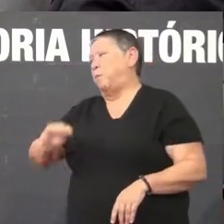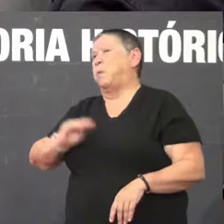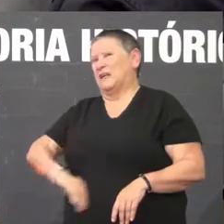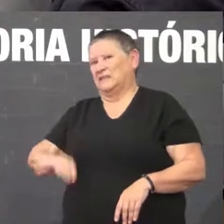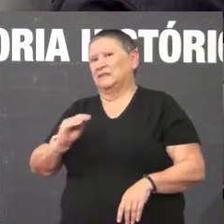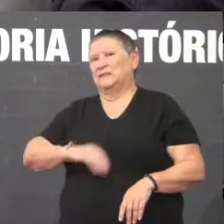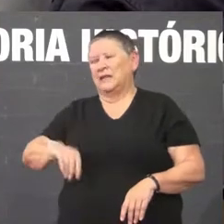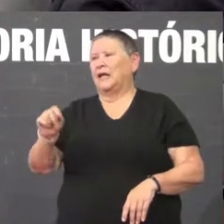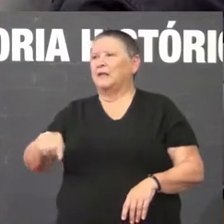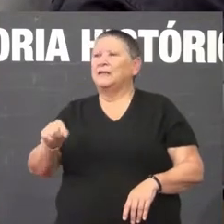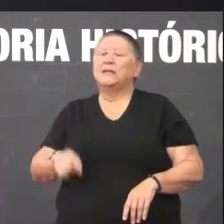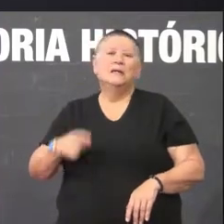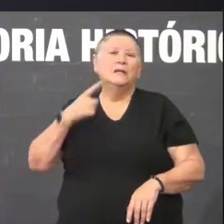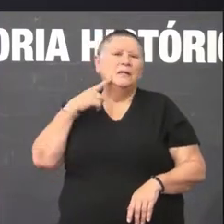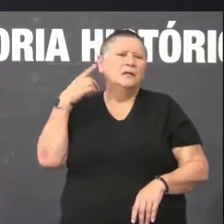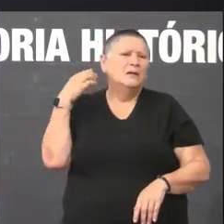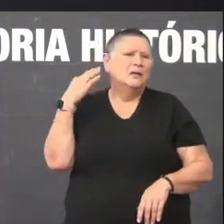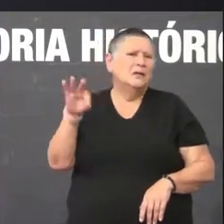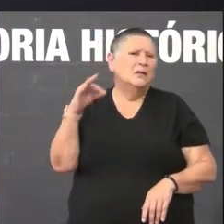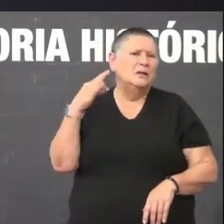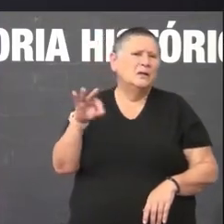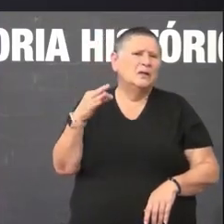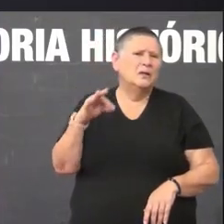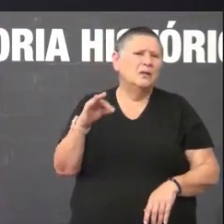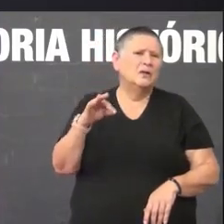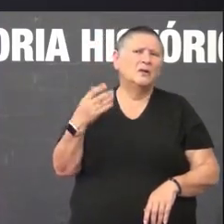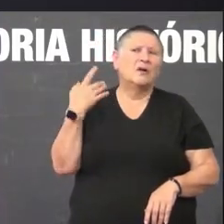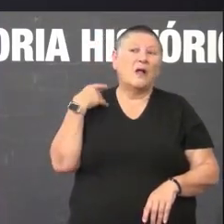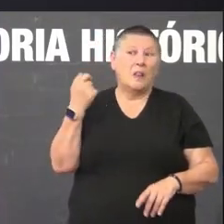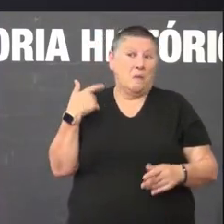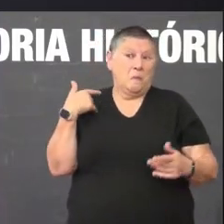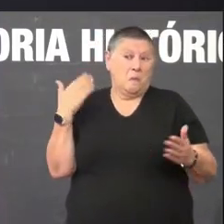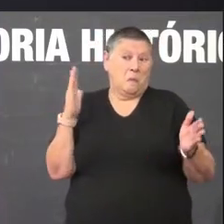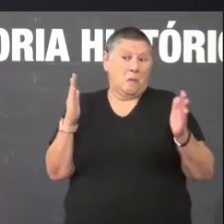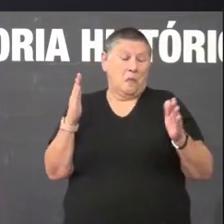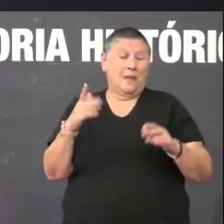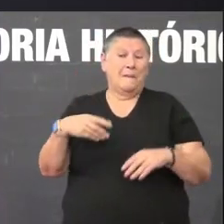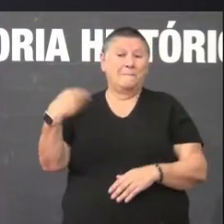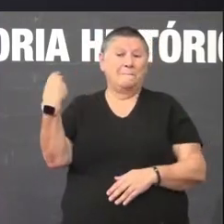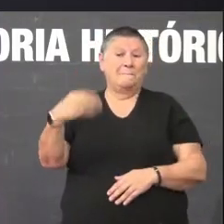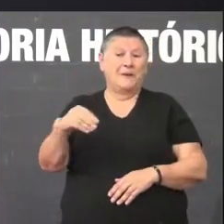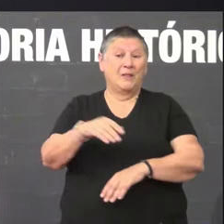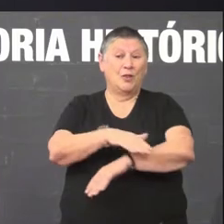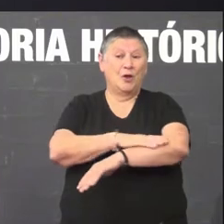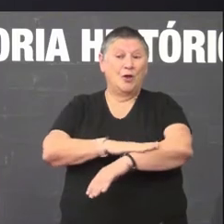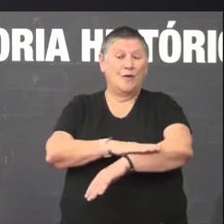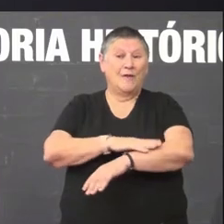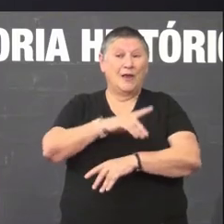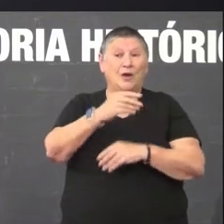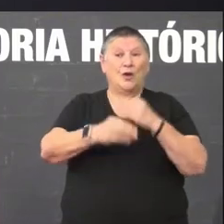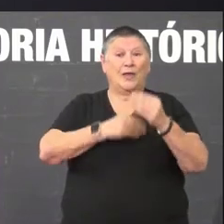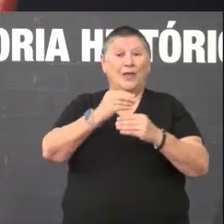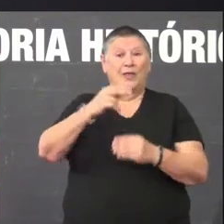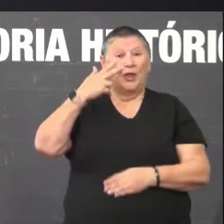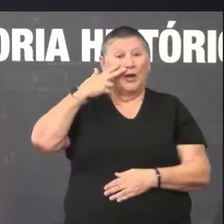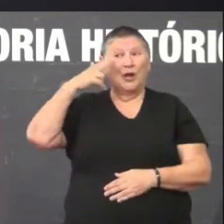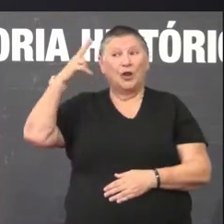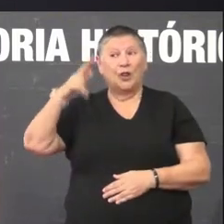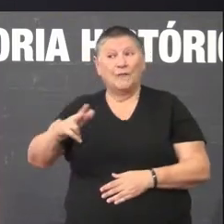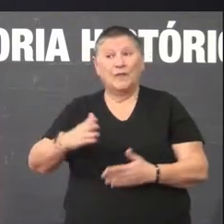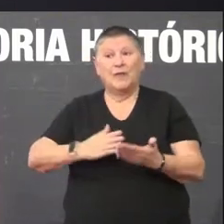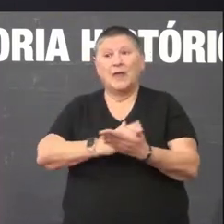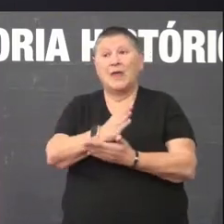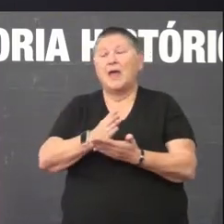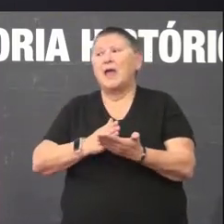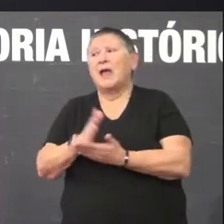Únicamente temos moi recente o feito do presidente do goberno, do reconocimento que fixo a través de todas